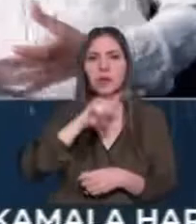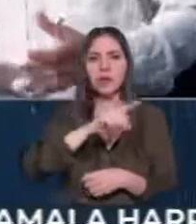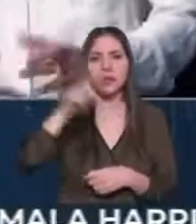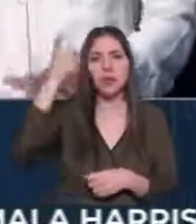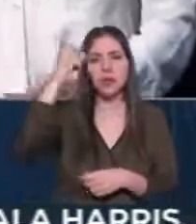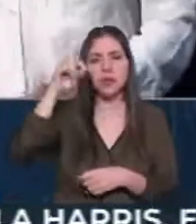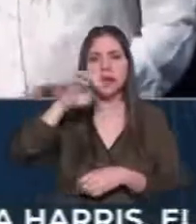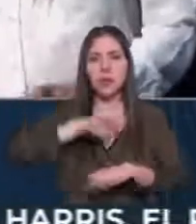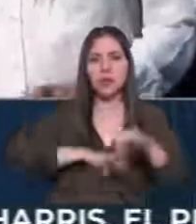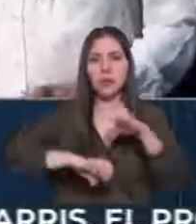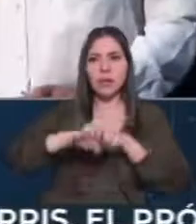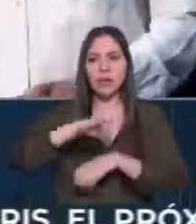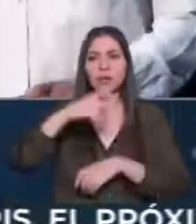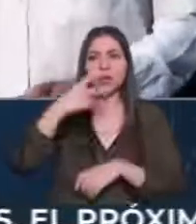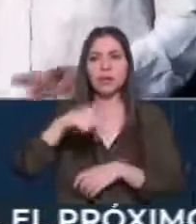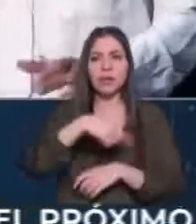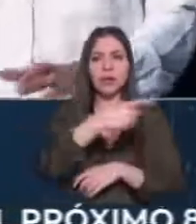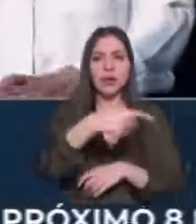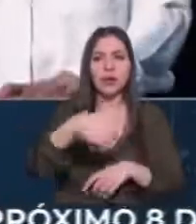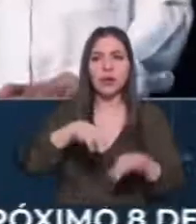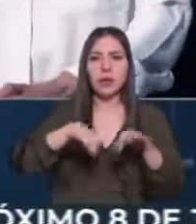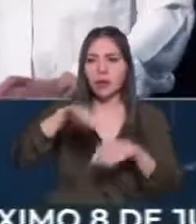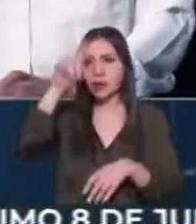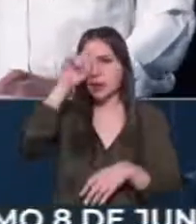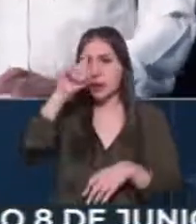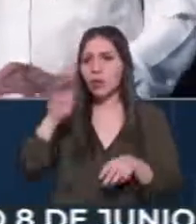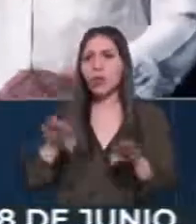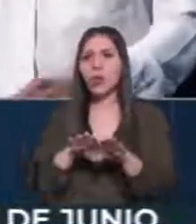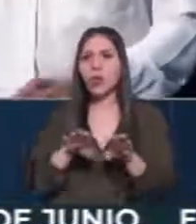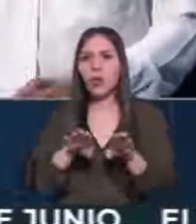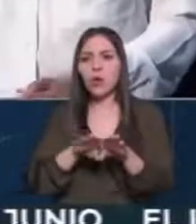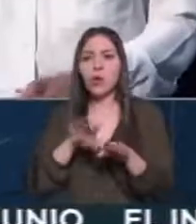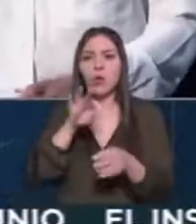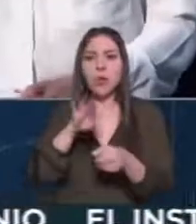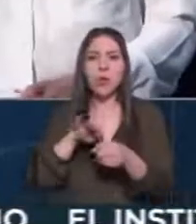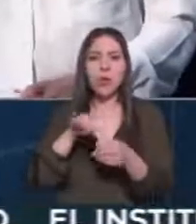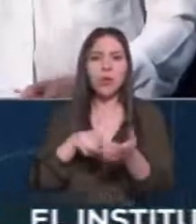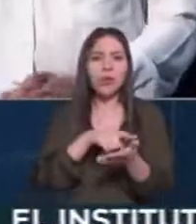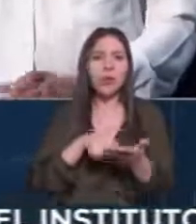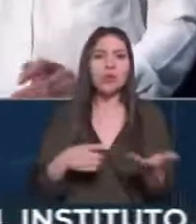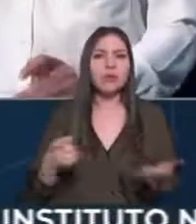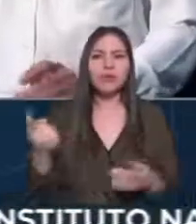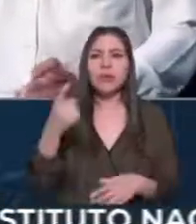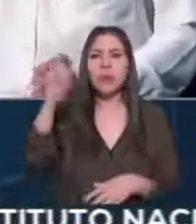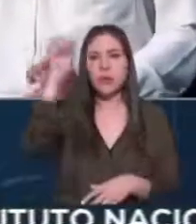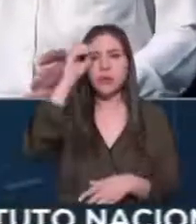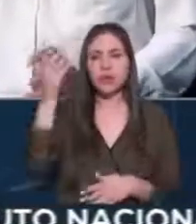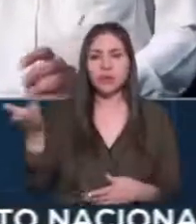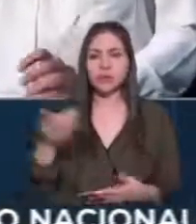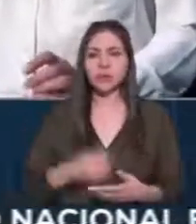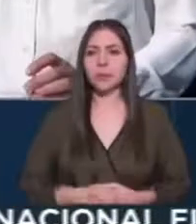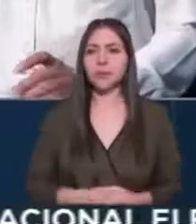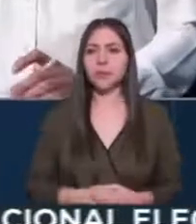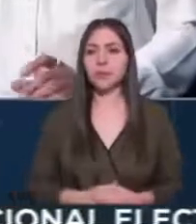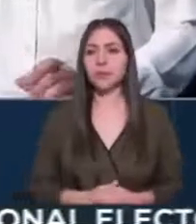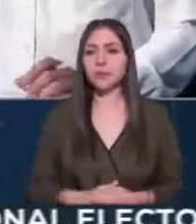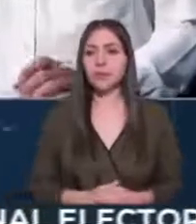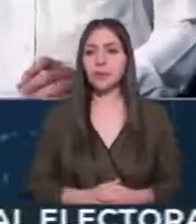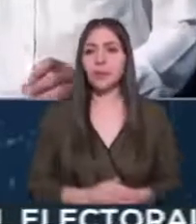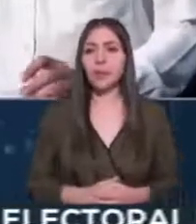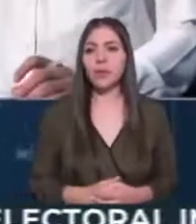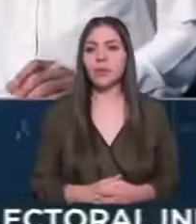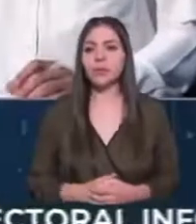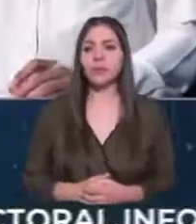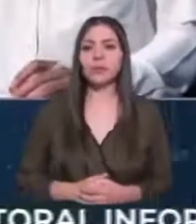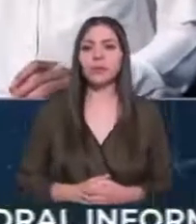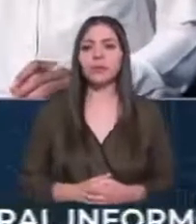empresarios que van a asesorar a sus trabajadores de cómo votar de manera informada. ¿Cómo la ves, Jonathan? Mira, por